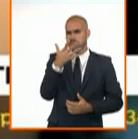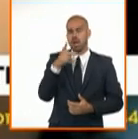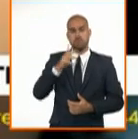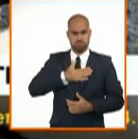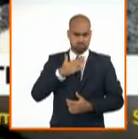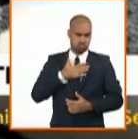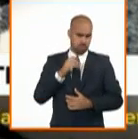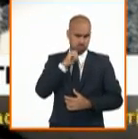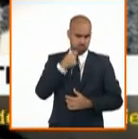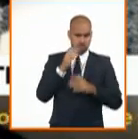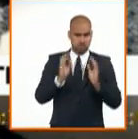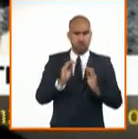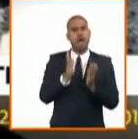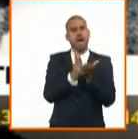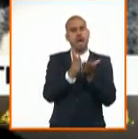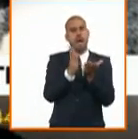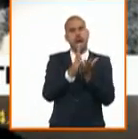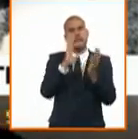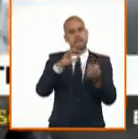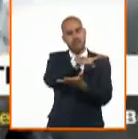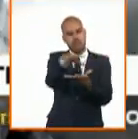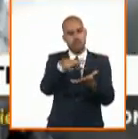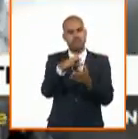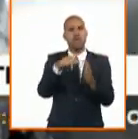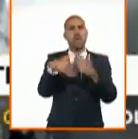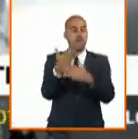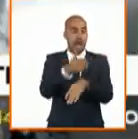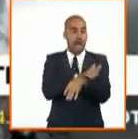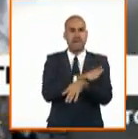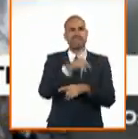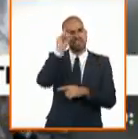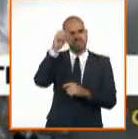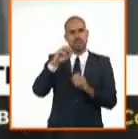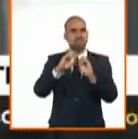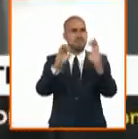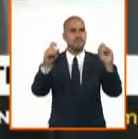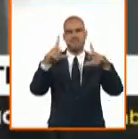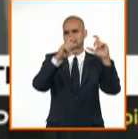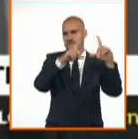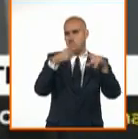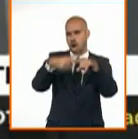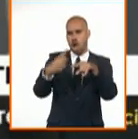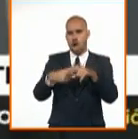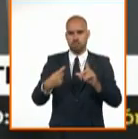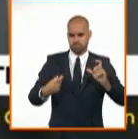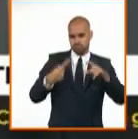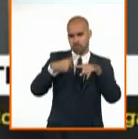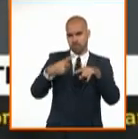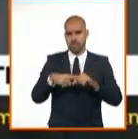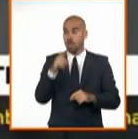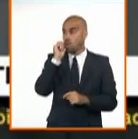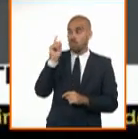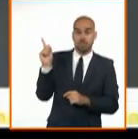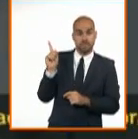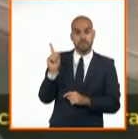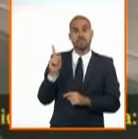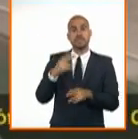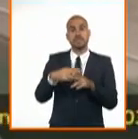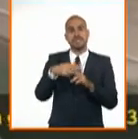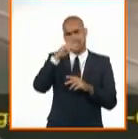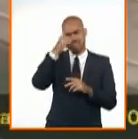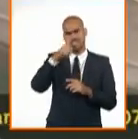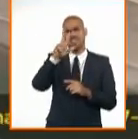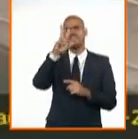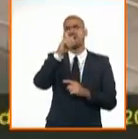instituto de la misma localidad días antes publicó estas imágenes en sus redes sociales salvadó ramos es el autor del tiroteo más